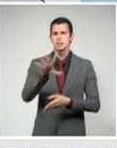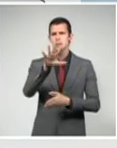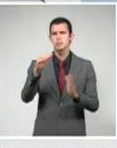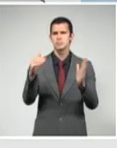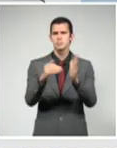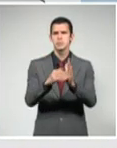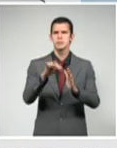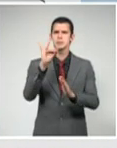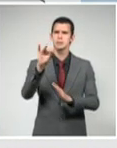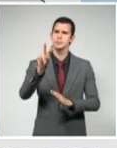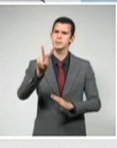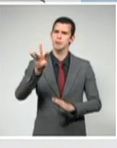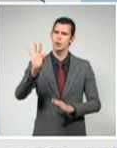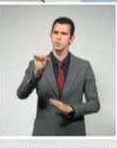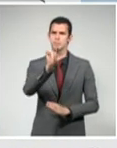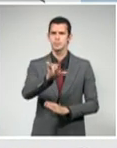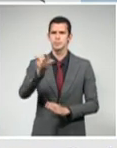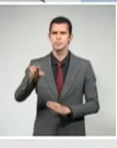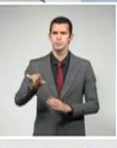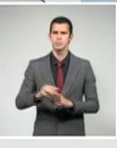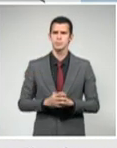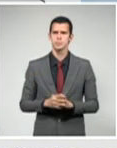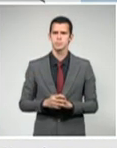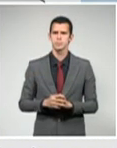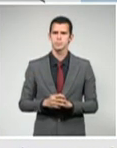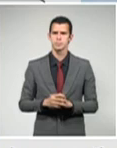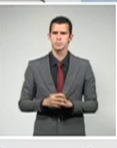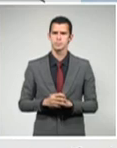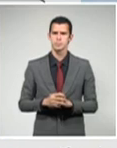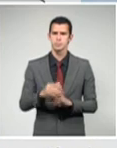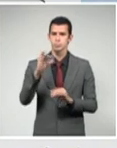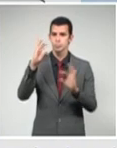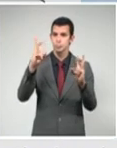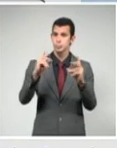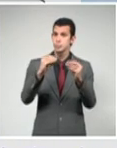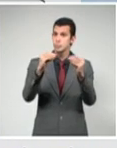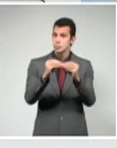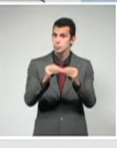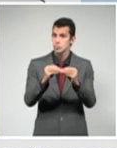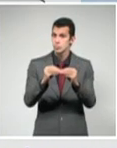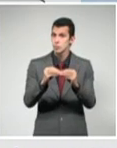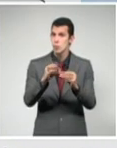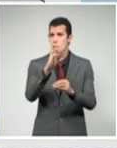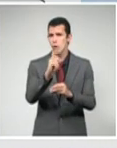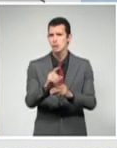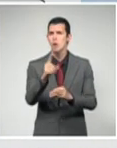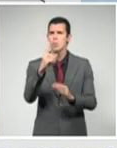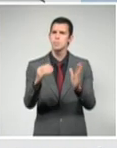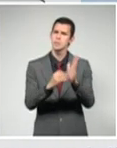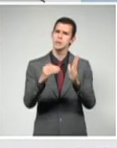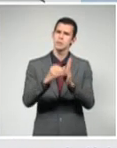5.728, que hace que ya el acumulado de fallecidos sea de